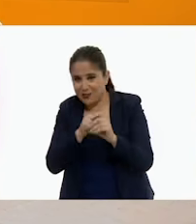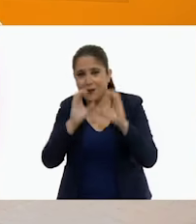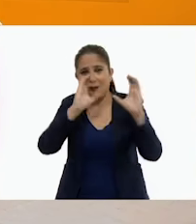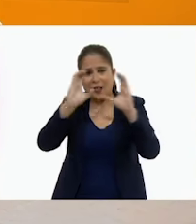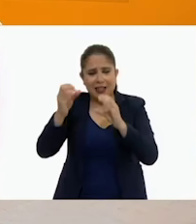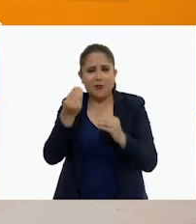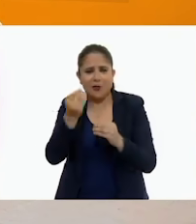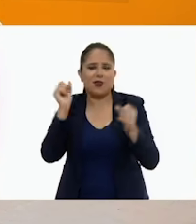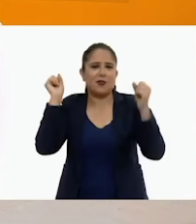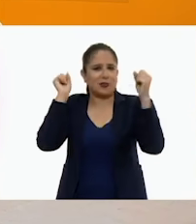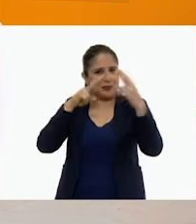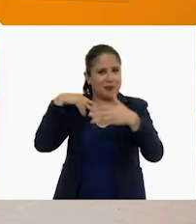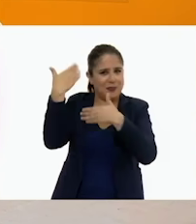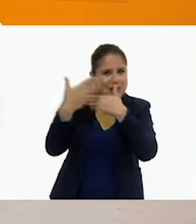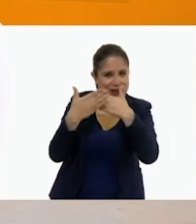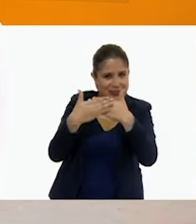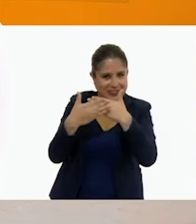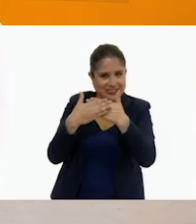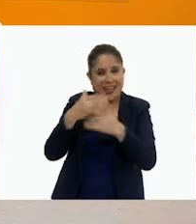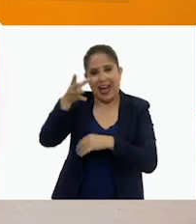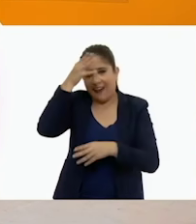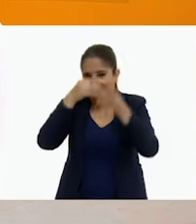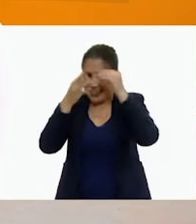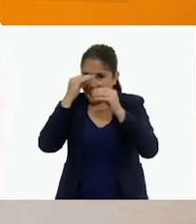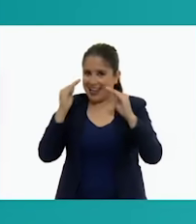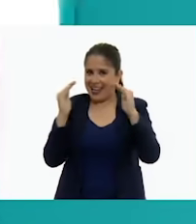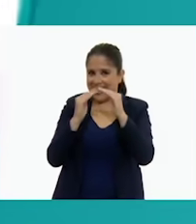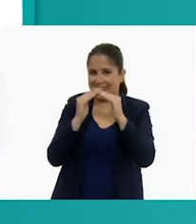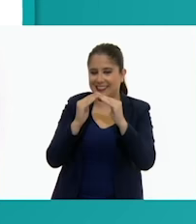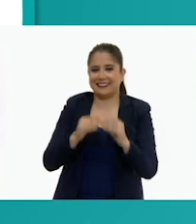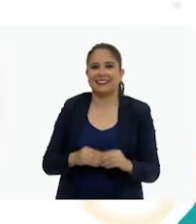y nos vemos de nuevo aquí en Aprende en Casa.